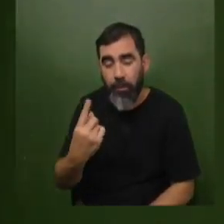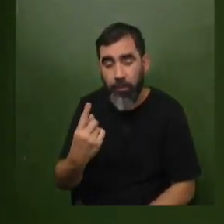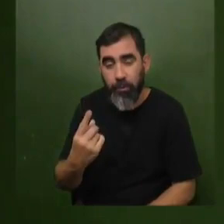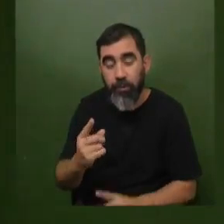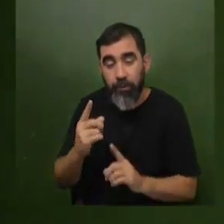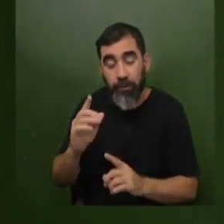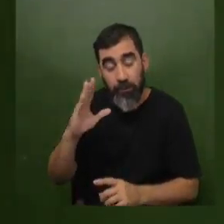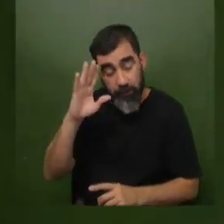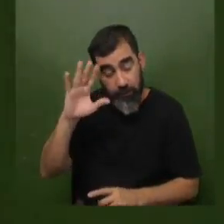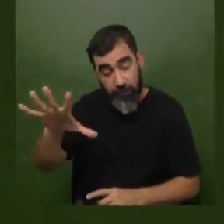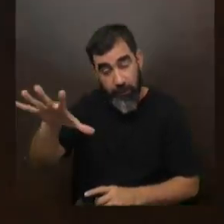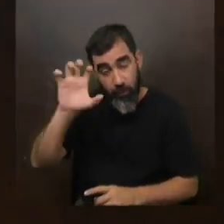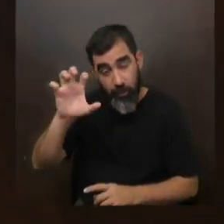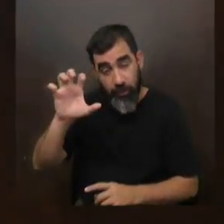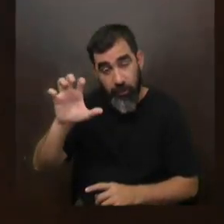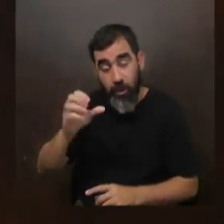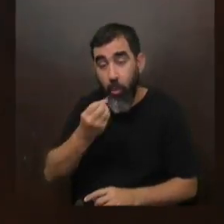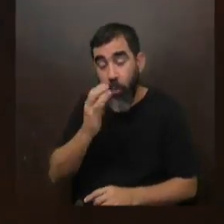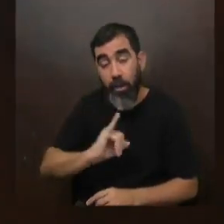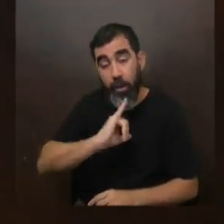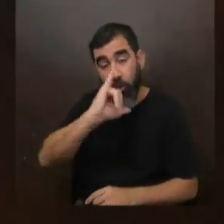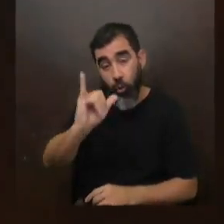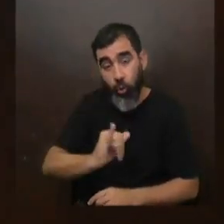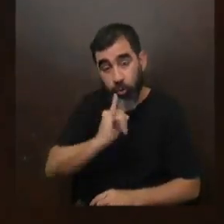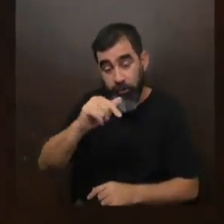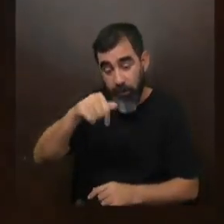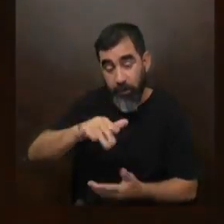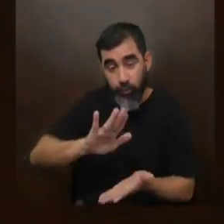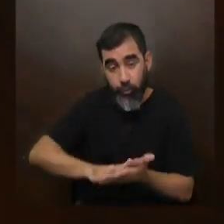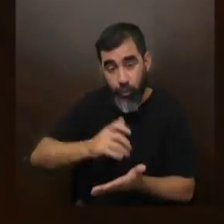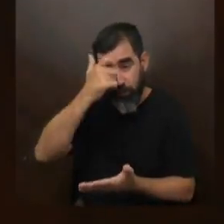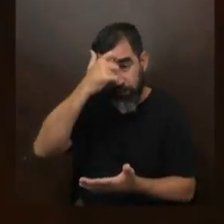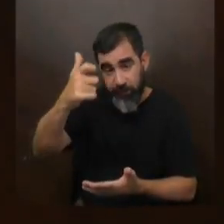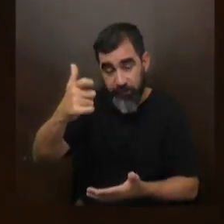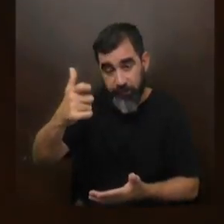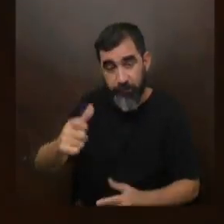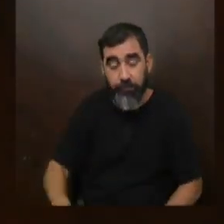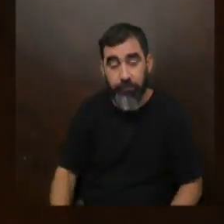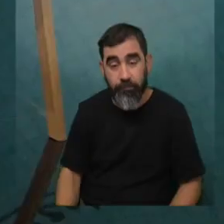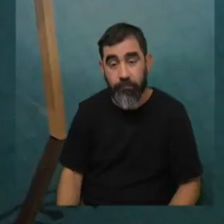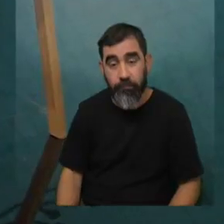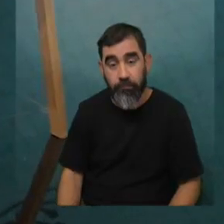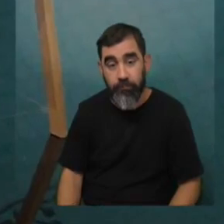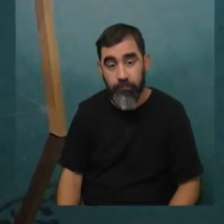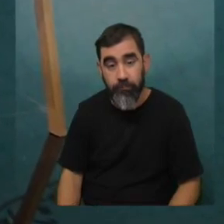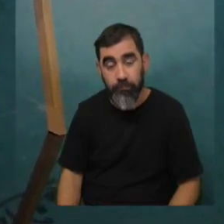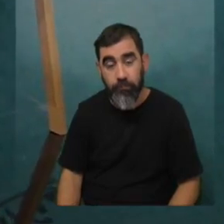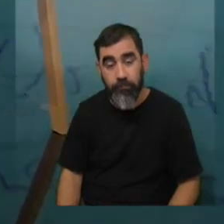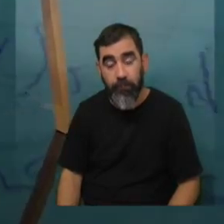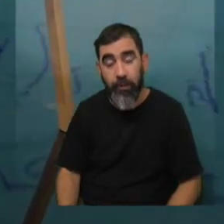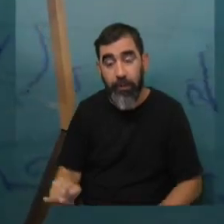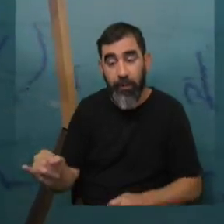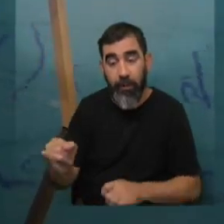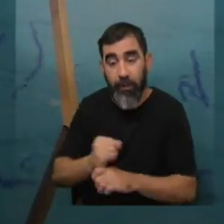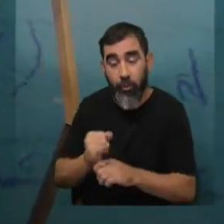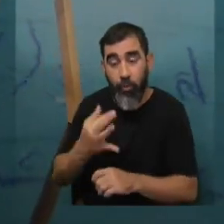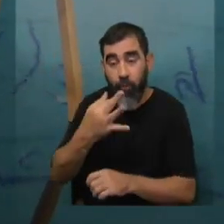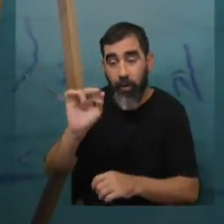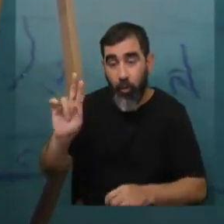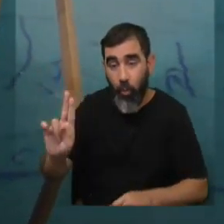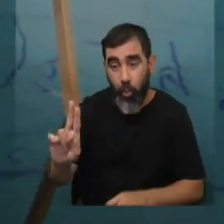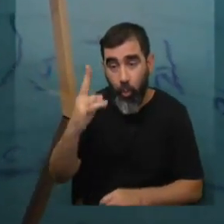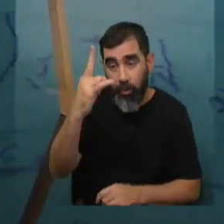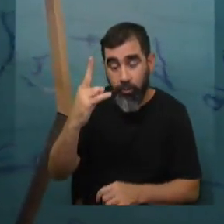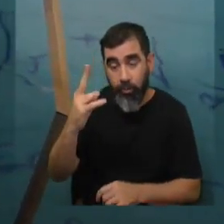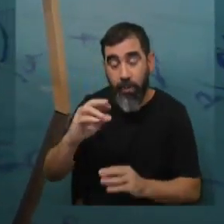de recordar lo que fue una gran noticia que tuvimos aquí en Sobreciencia hace unos meses, y es la puesta en funcionamiento del Instituto Franco-Uruguayo